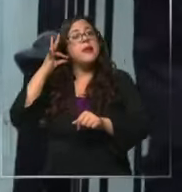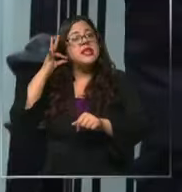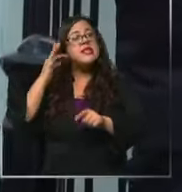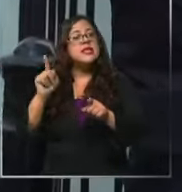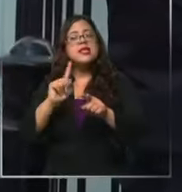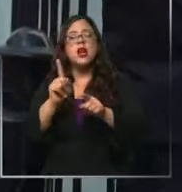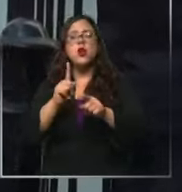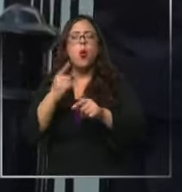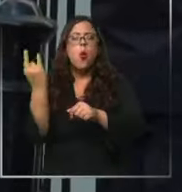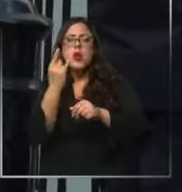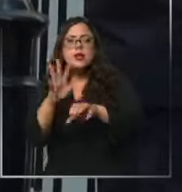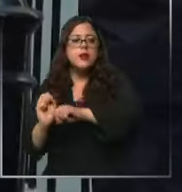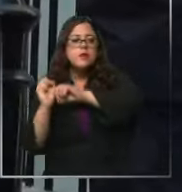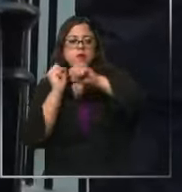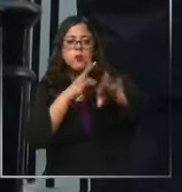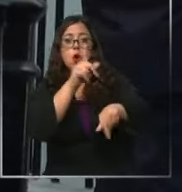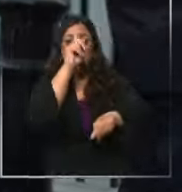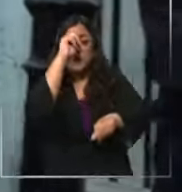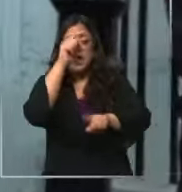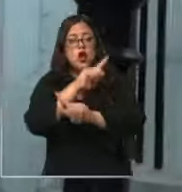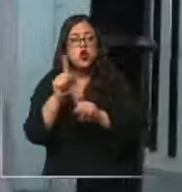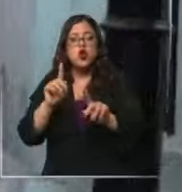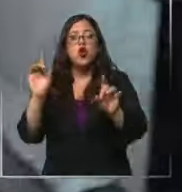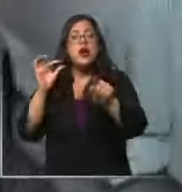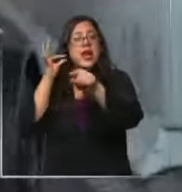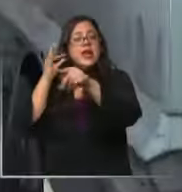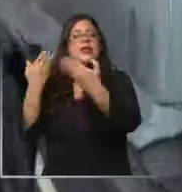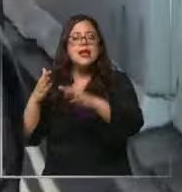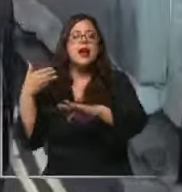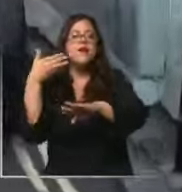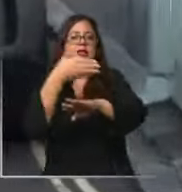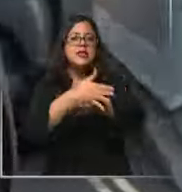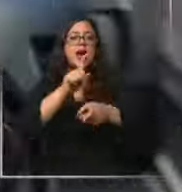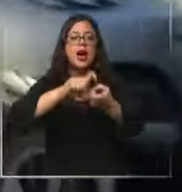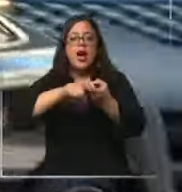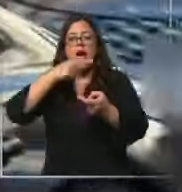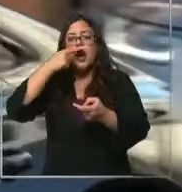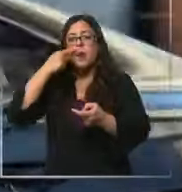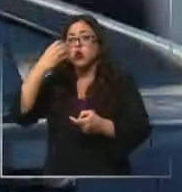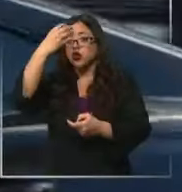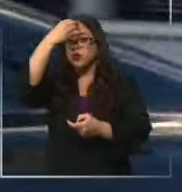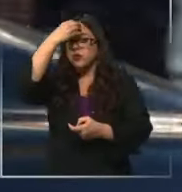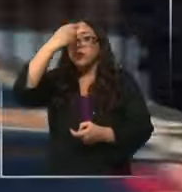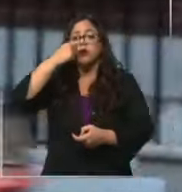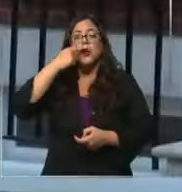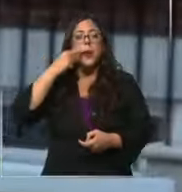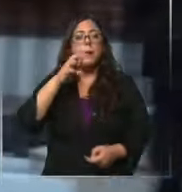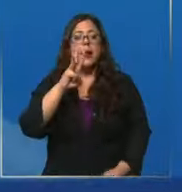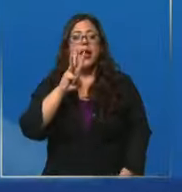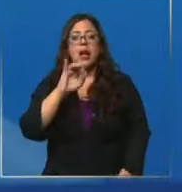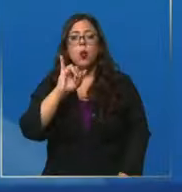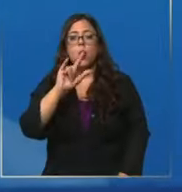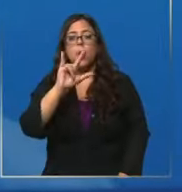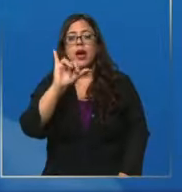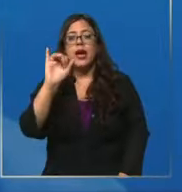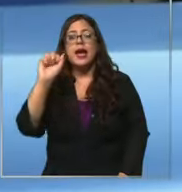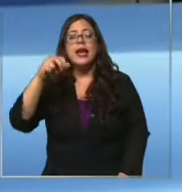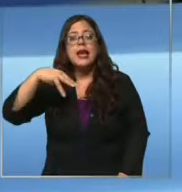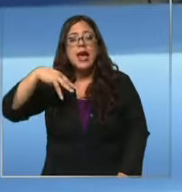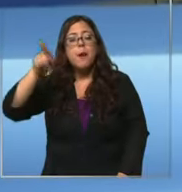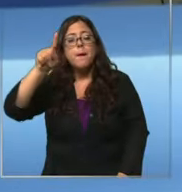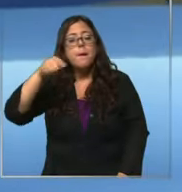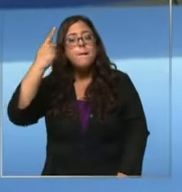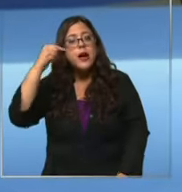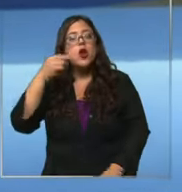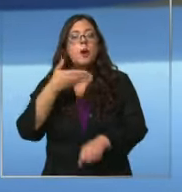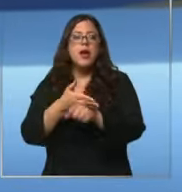fue llevada de urgencia al hospital. La princesa ya fue visitada por su esposo, el príncipe William, pero pidieron respeto por la privacidad de